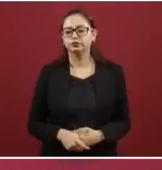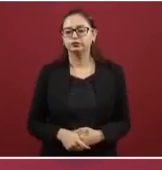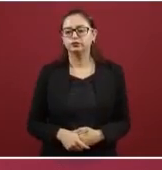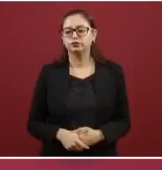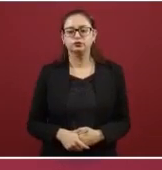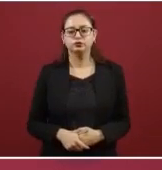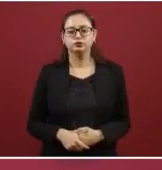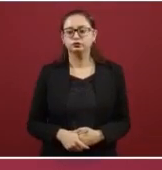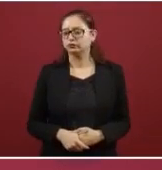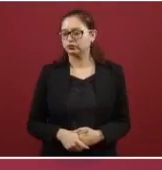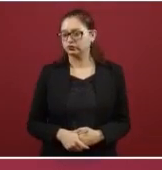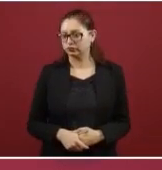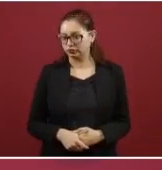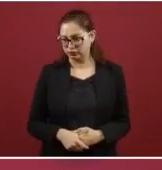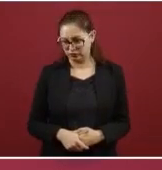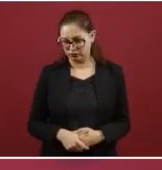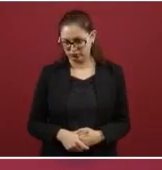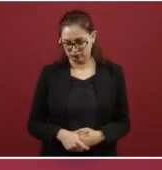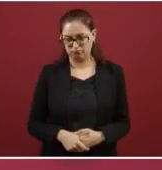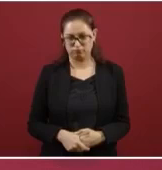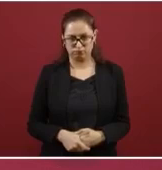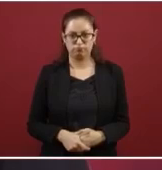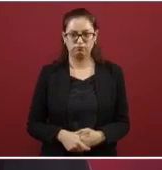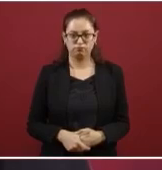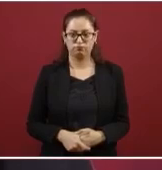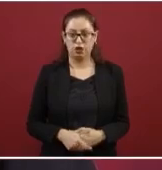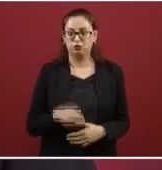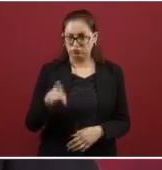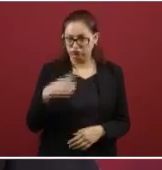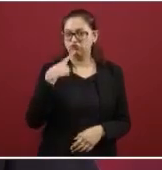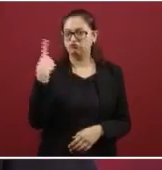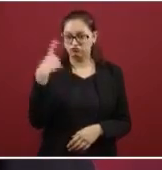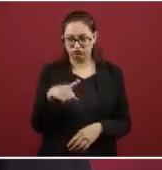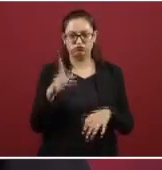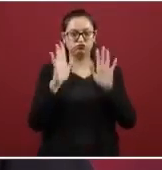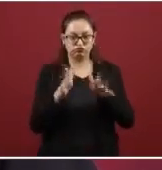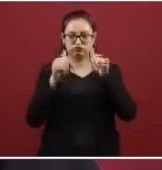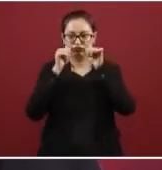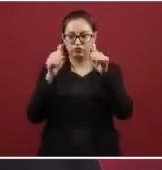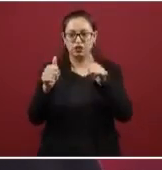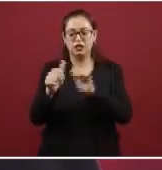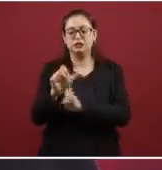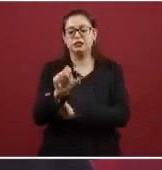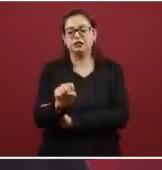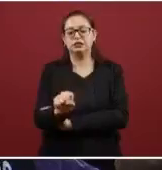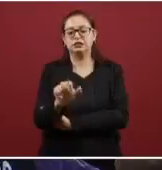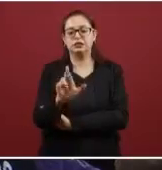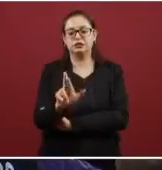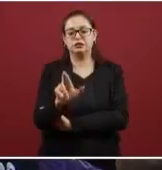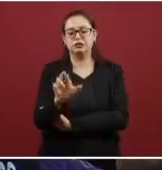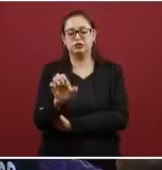ya se escuchó la denuncia y el secretario de Relaciones